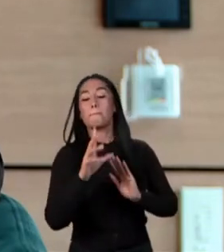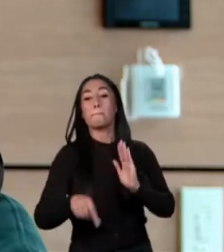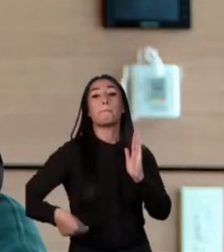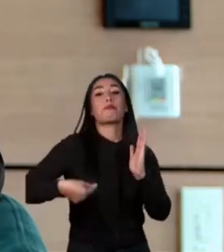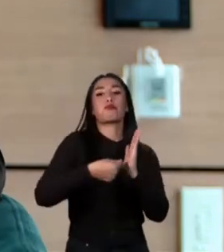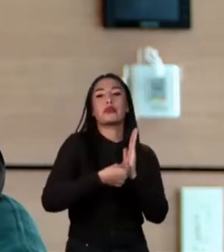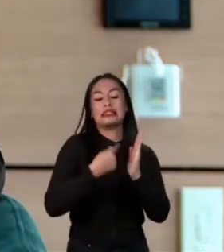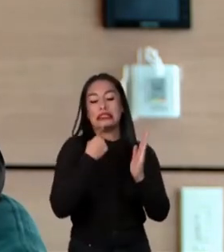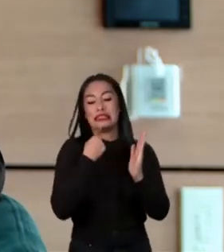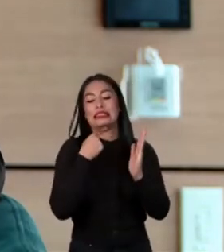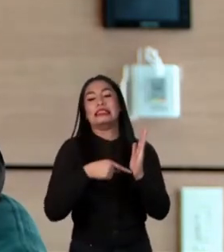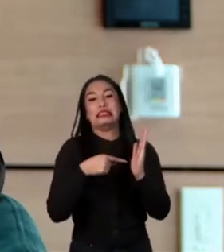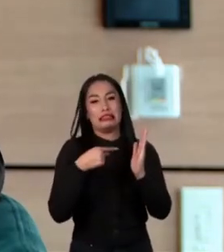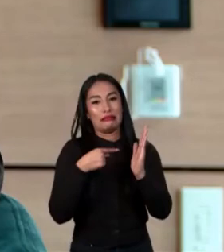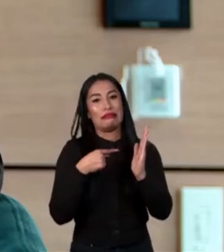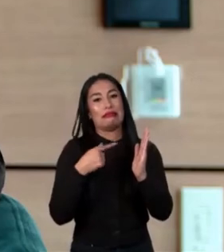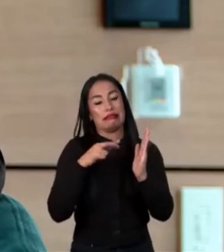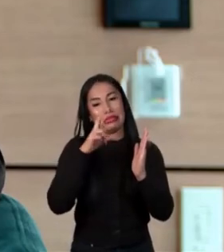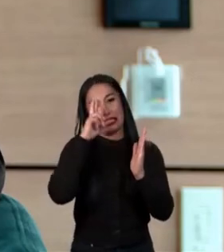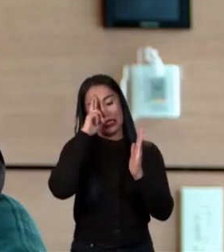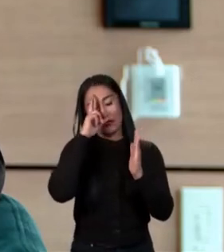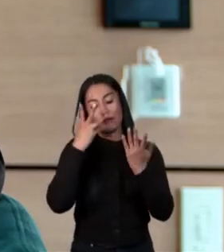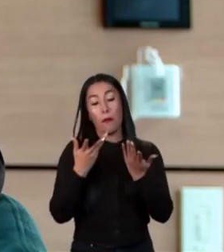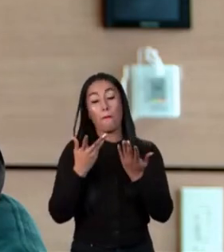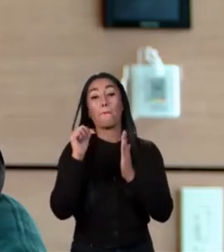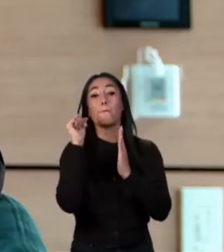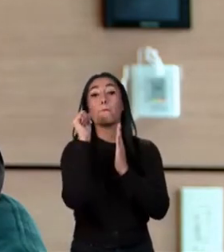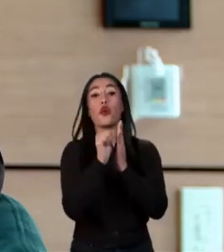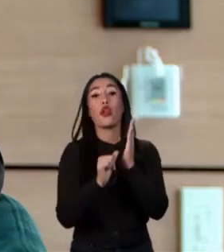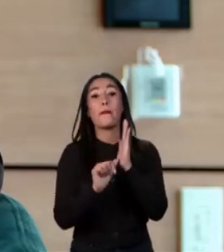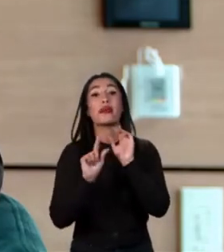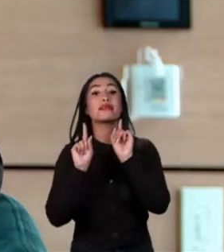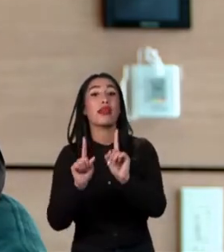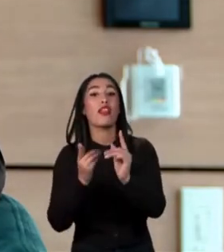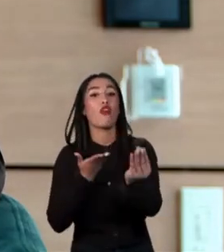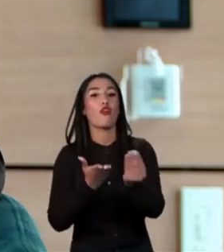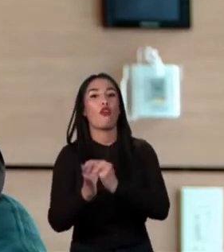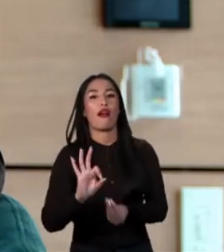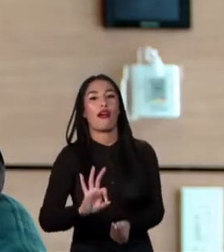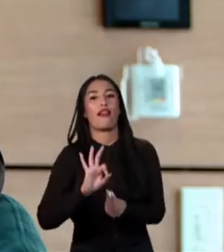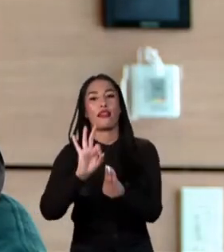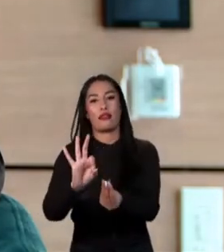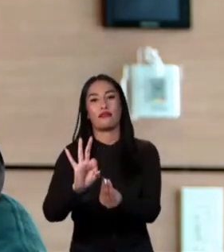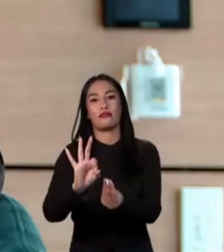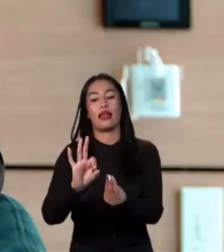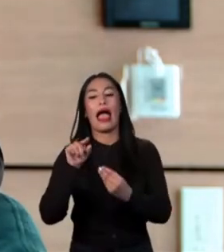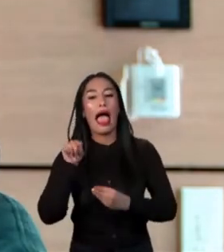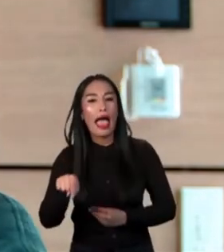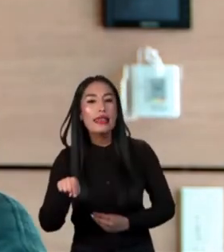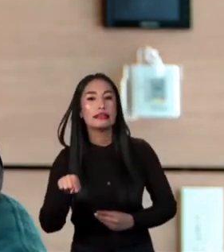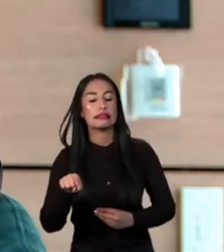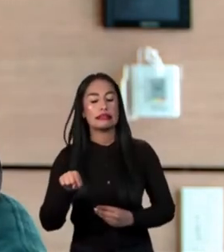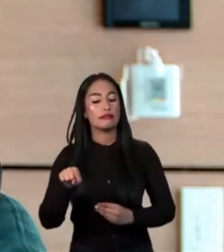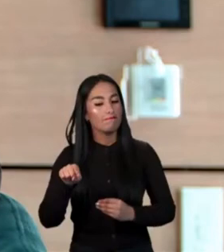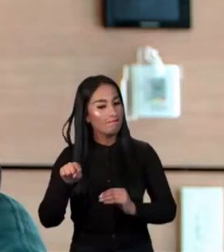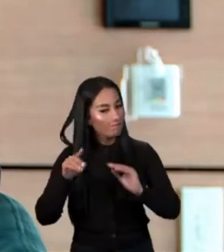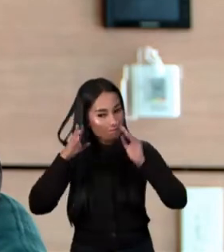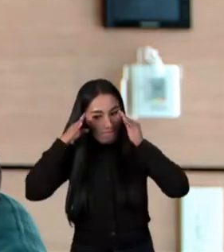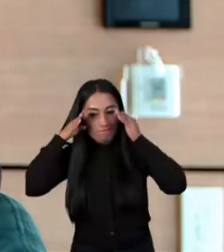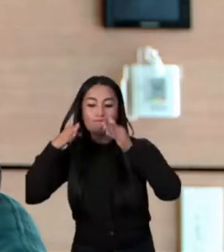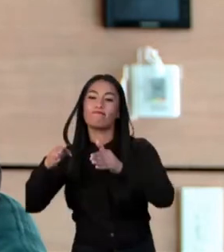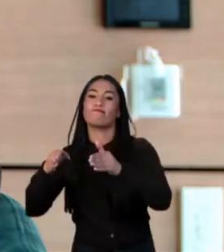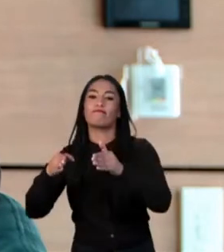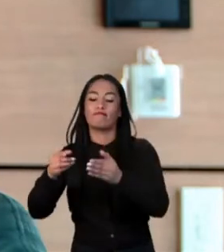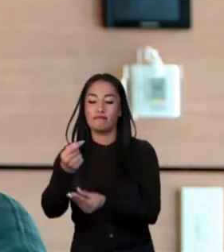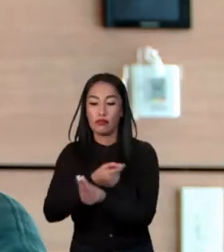de altísima calidad y esa es una de las áreas donde nosotros estamos incursionando porque notamos que hay necesidades ya las